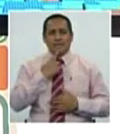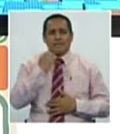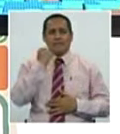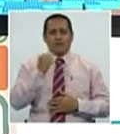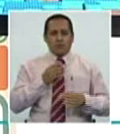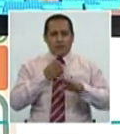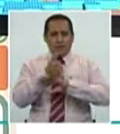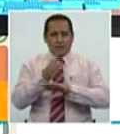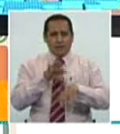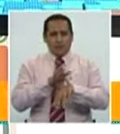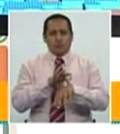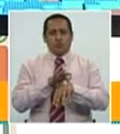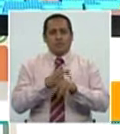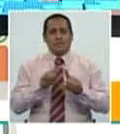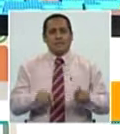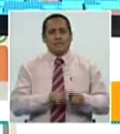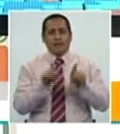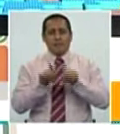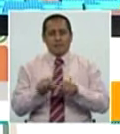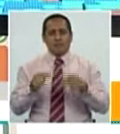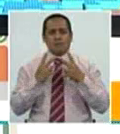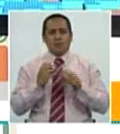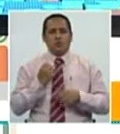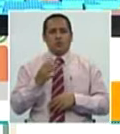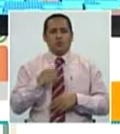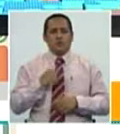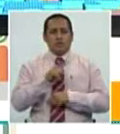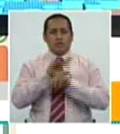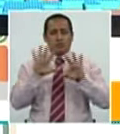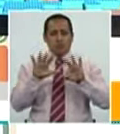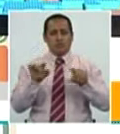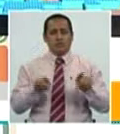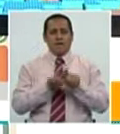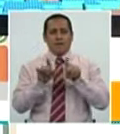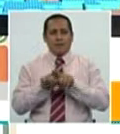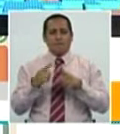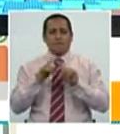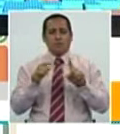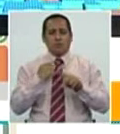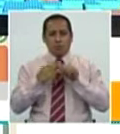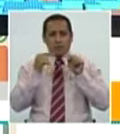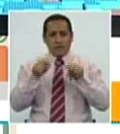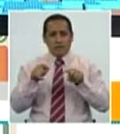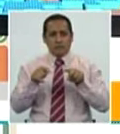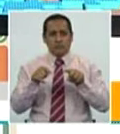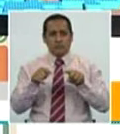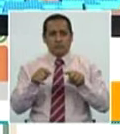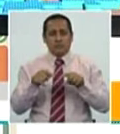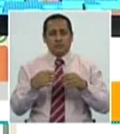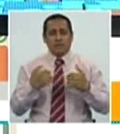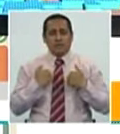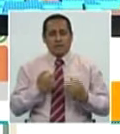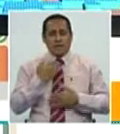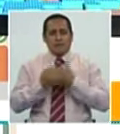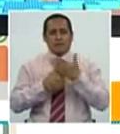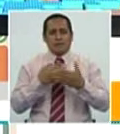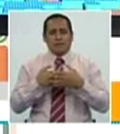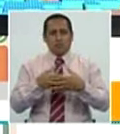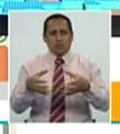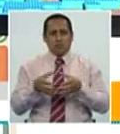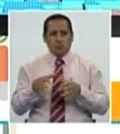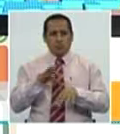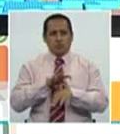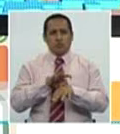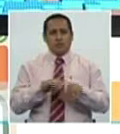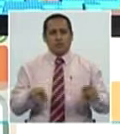tiene derecho a atenderse en e-salud. Inclusive cuando pasa los 18 años también, pero para eso tiene que pasar por una